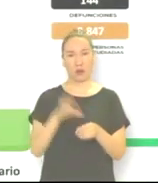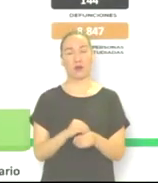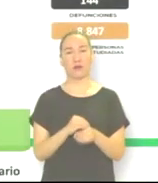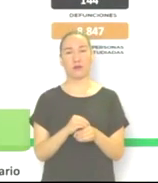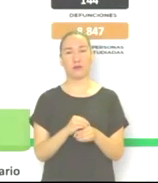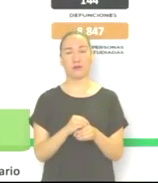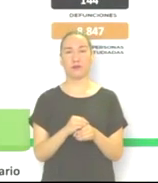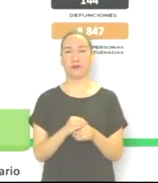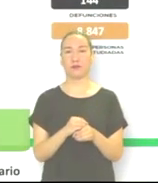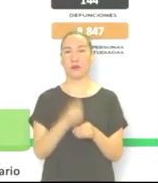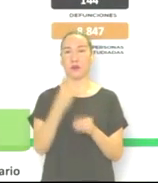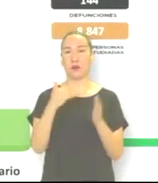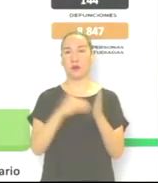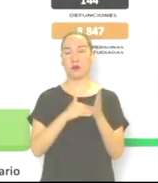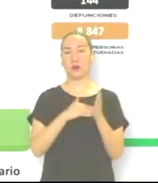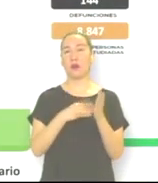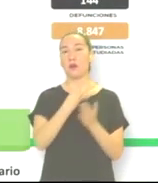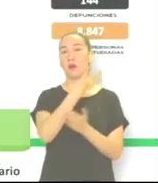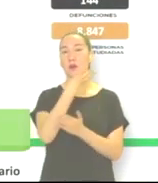ya tenemos